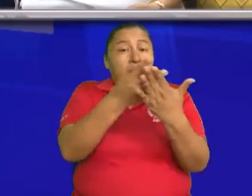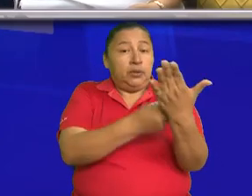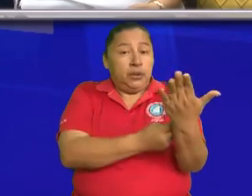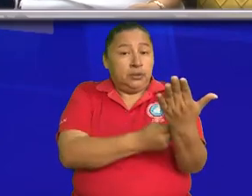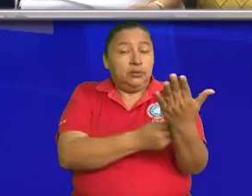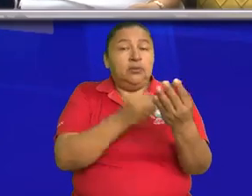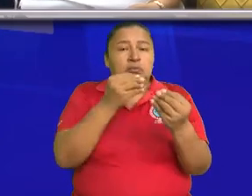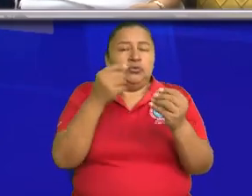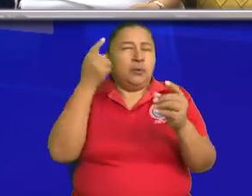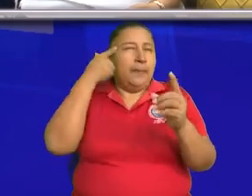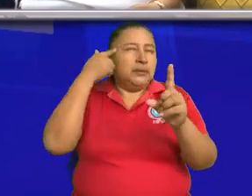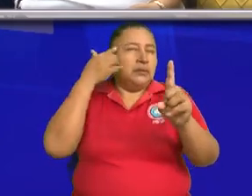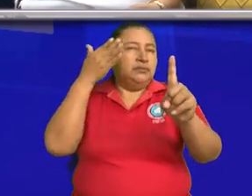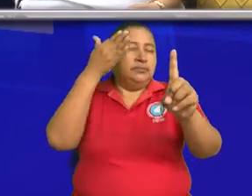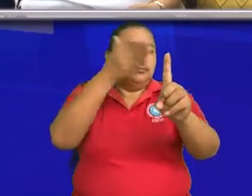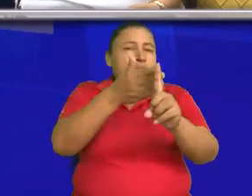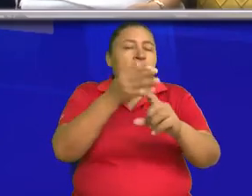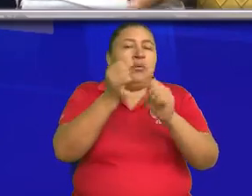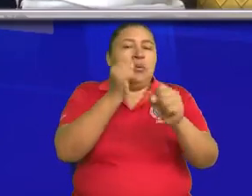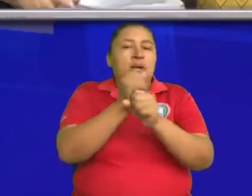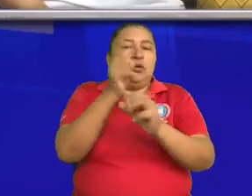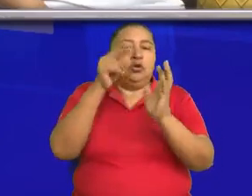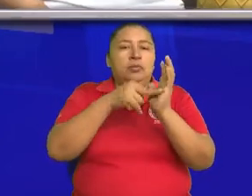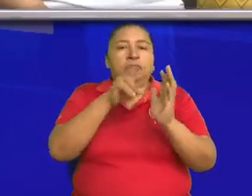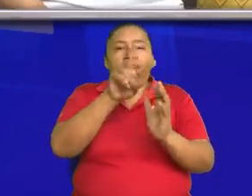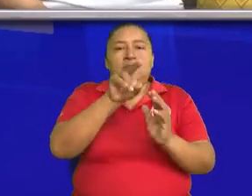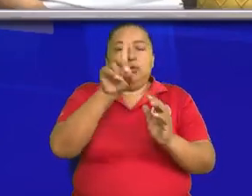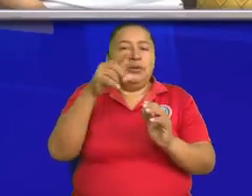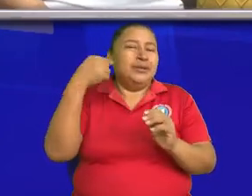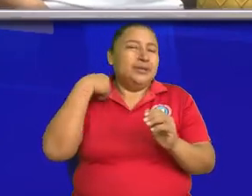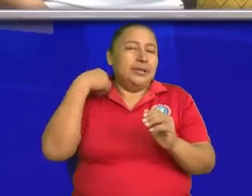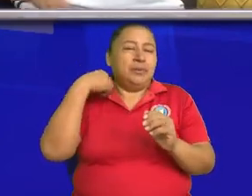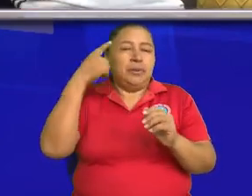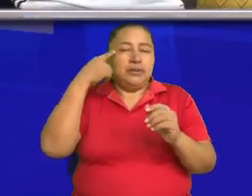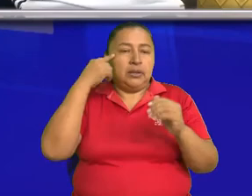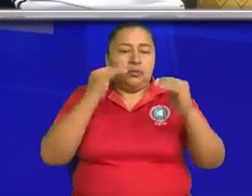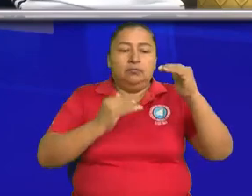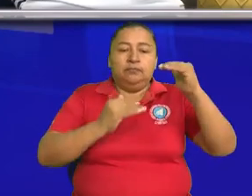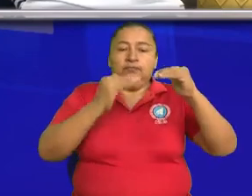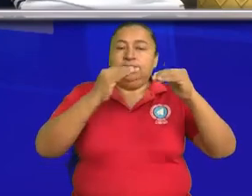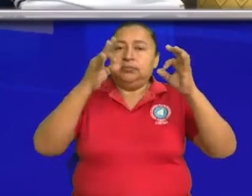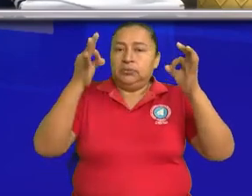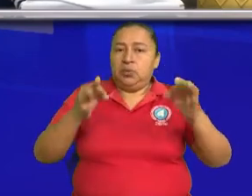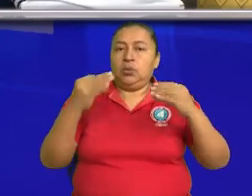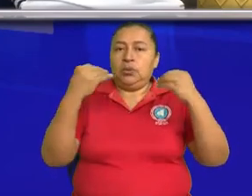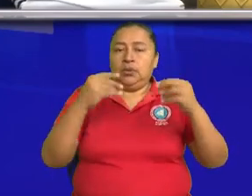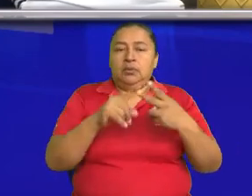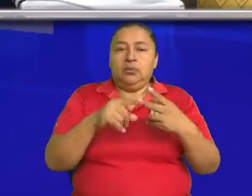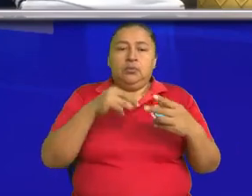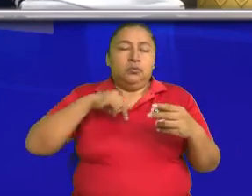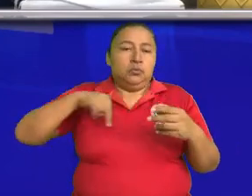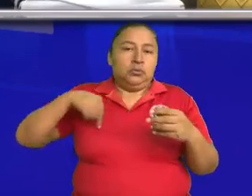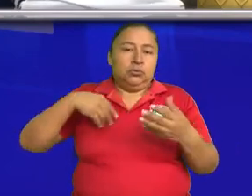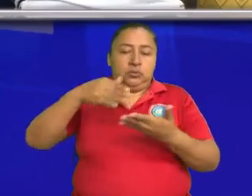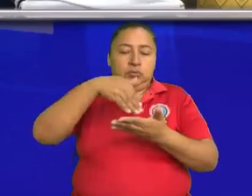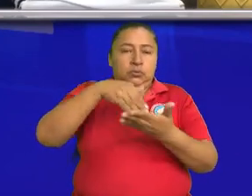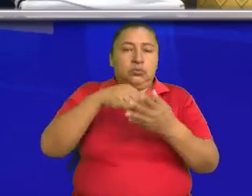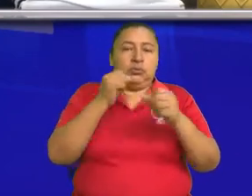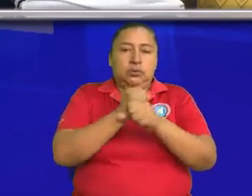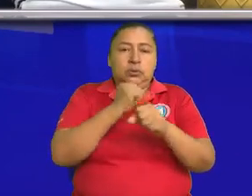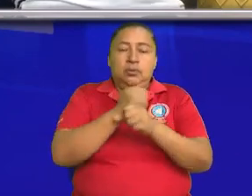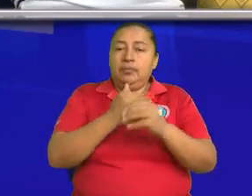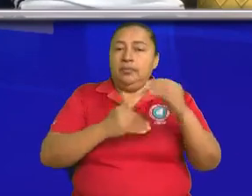muchas proyecciones, a un 2021 siempre en función de calidad educativa, que es nuestro centro, nuestra labor